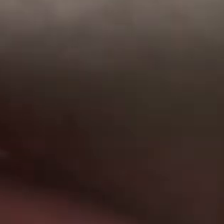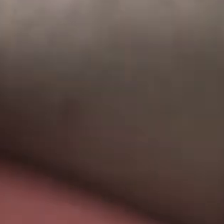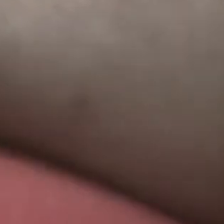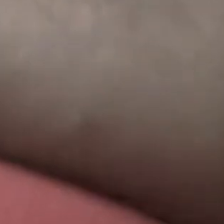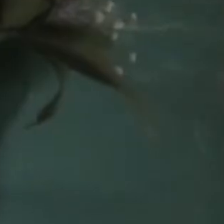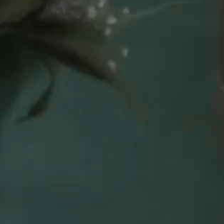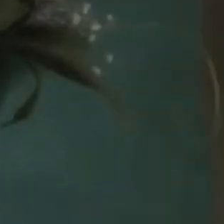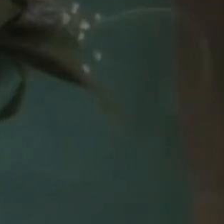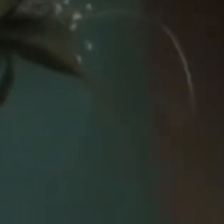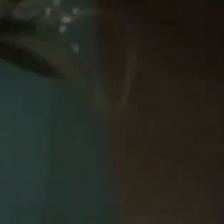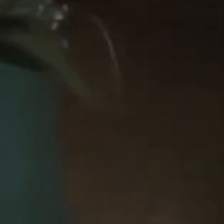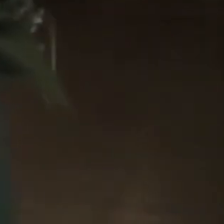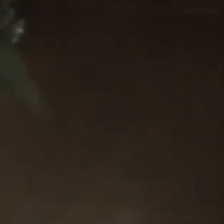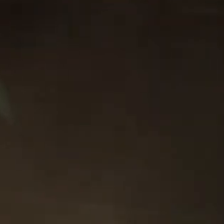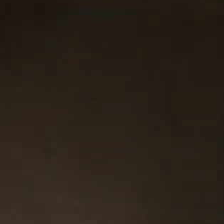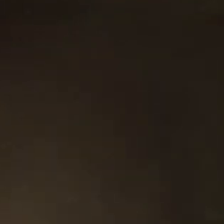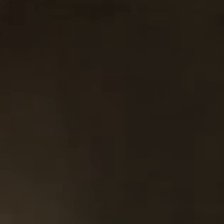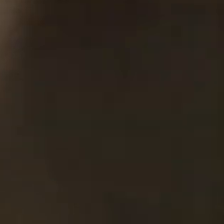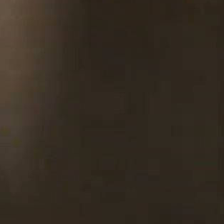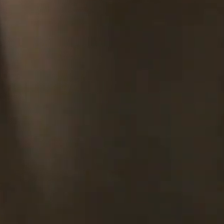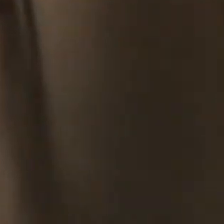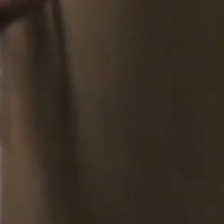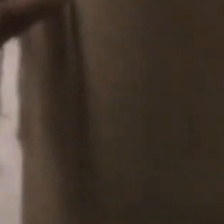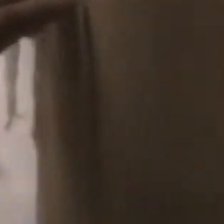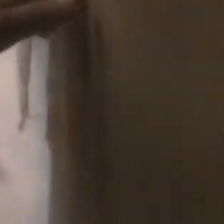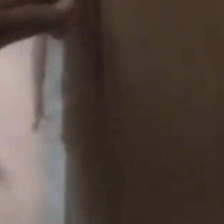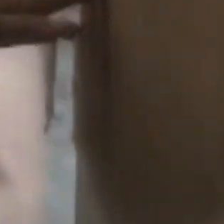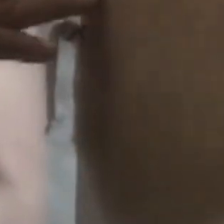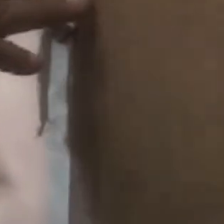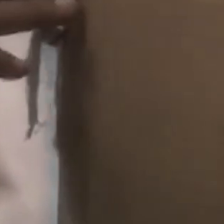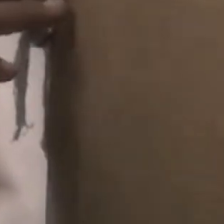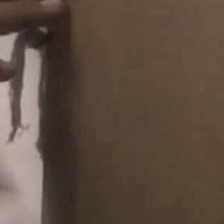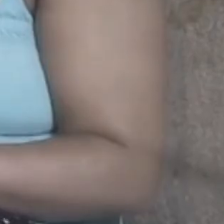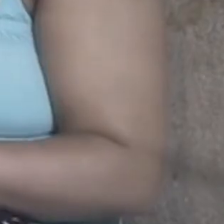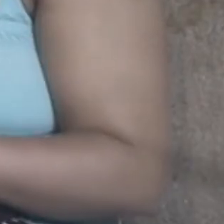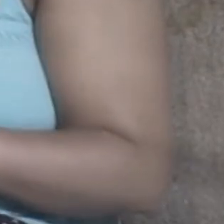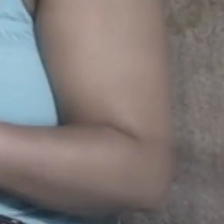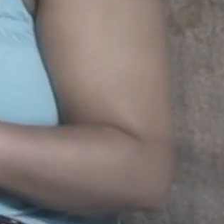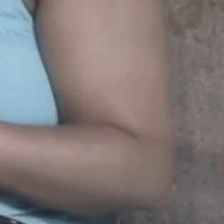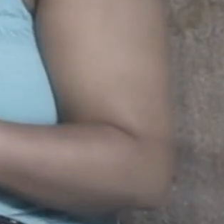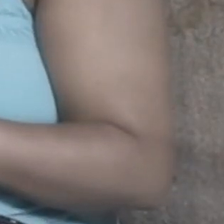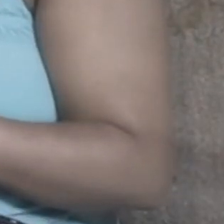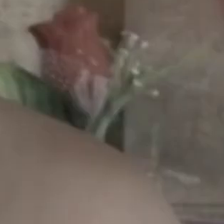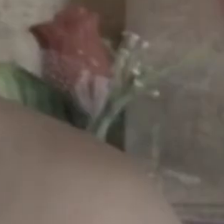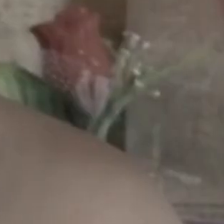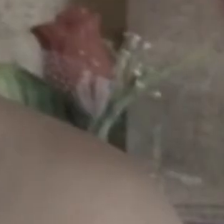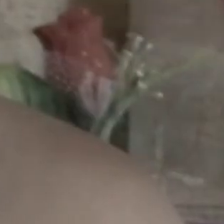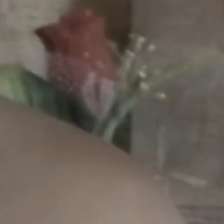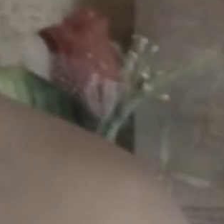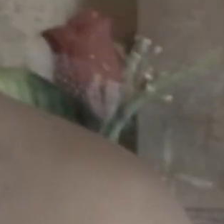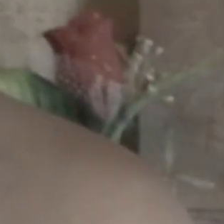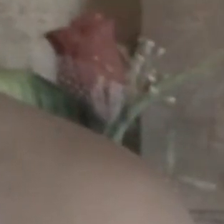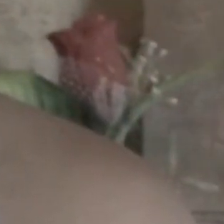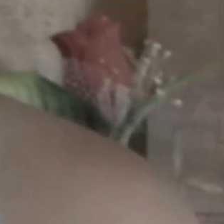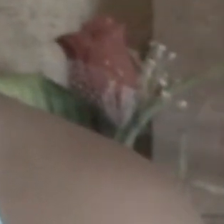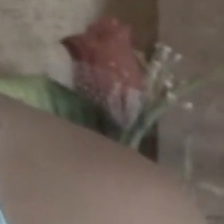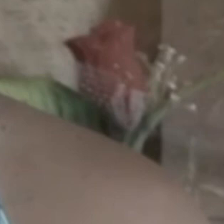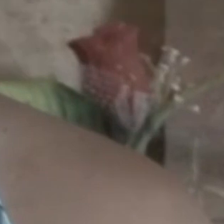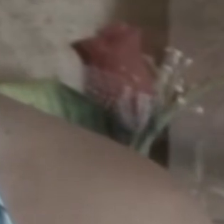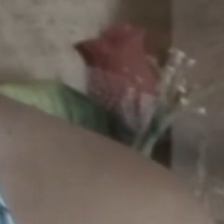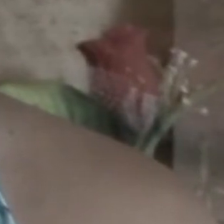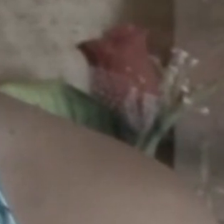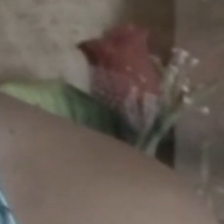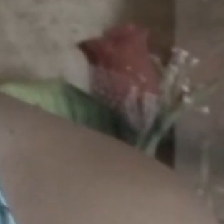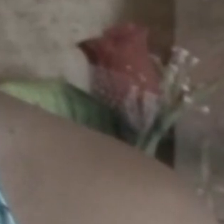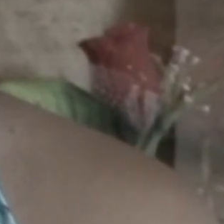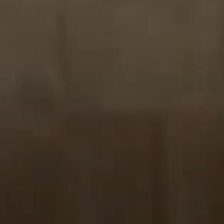calvario. Y al día siguiente siempre llegaba con un regalito. Me suplicaba que le perdonara y que ya nunca más